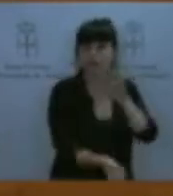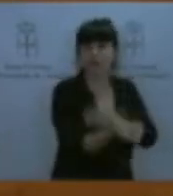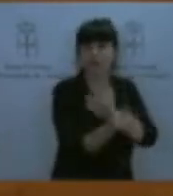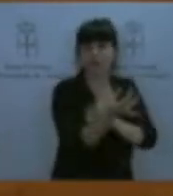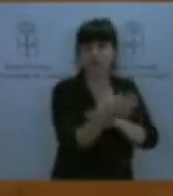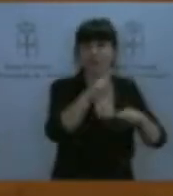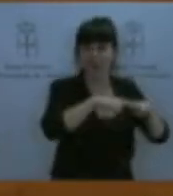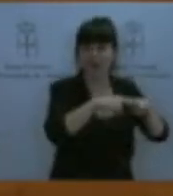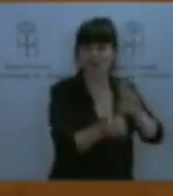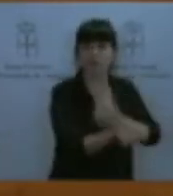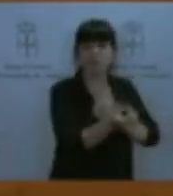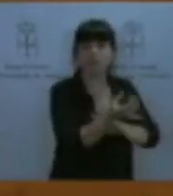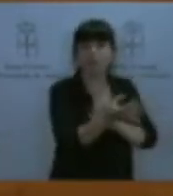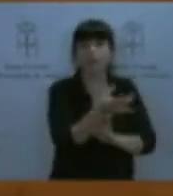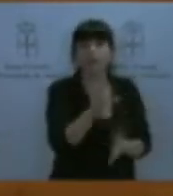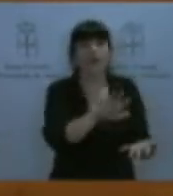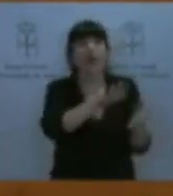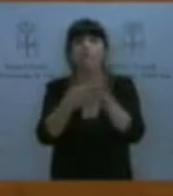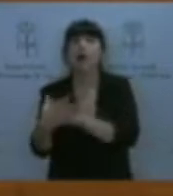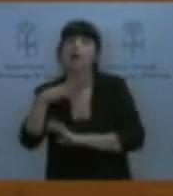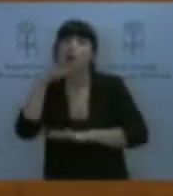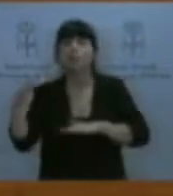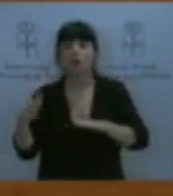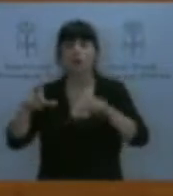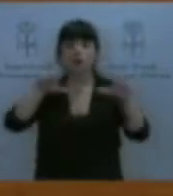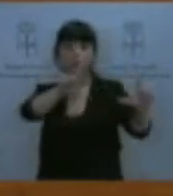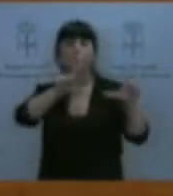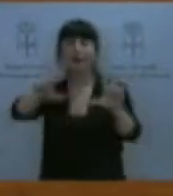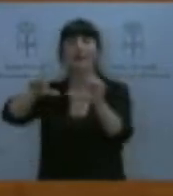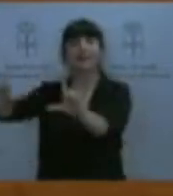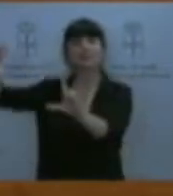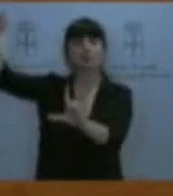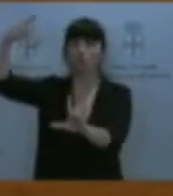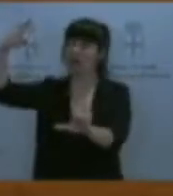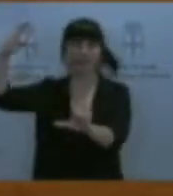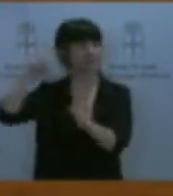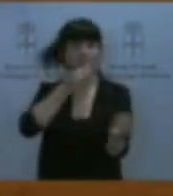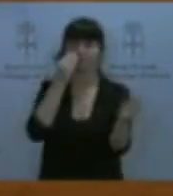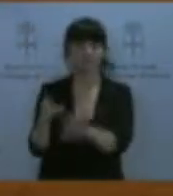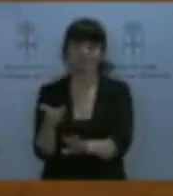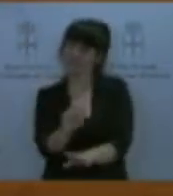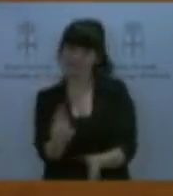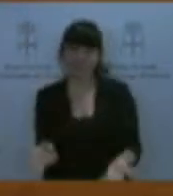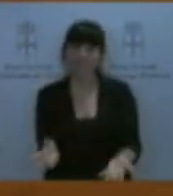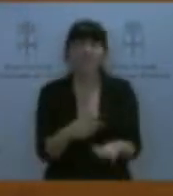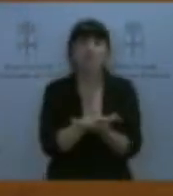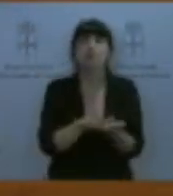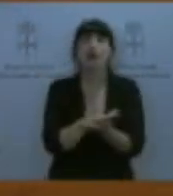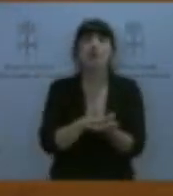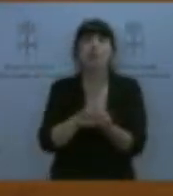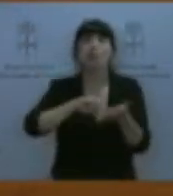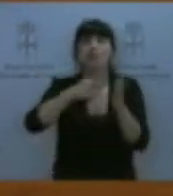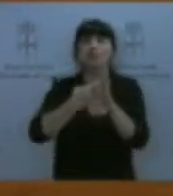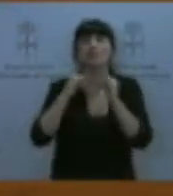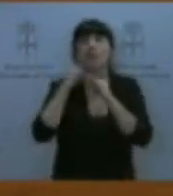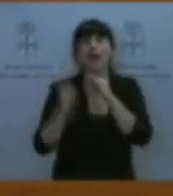paneles solares que generen idéntica potencia. No hablamos de eso. Hablamos de modificar todo el sistema eléctrico español, de abandonar